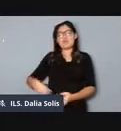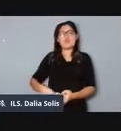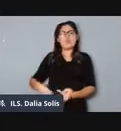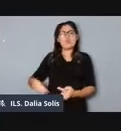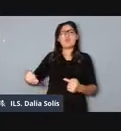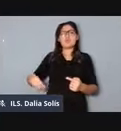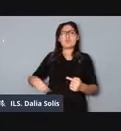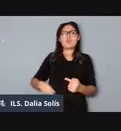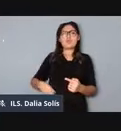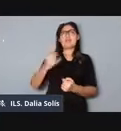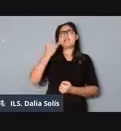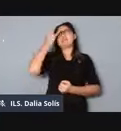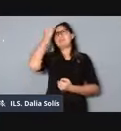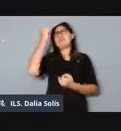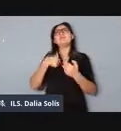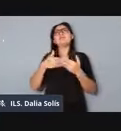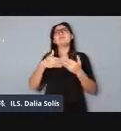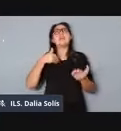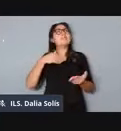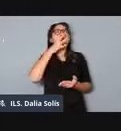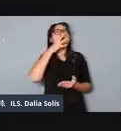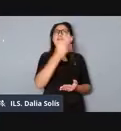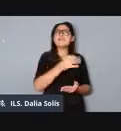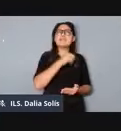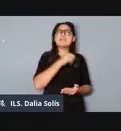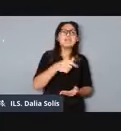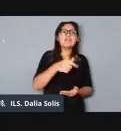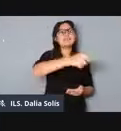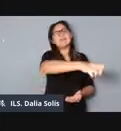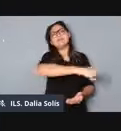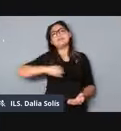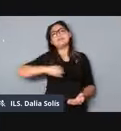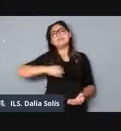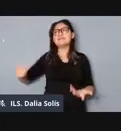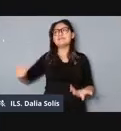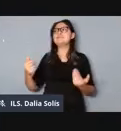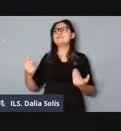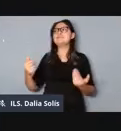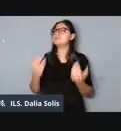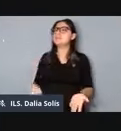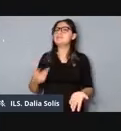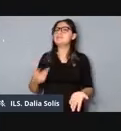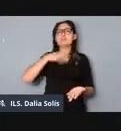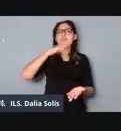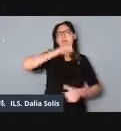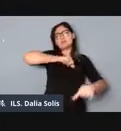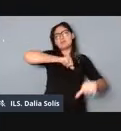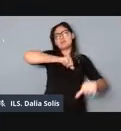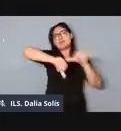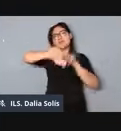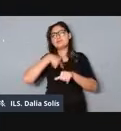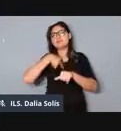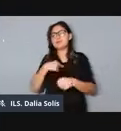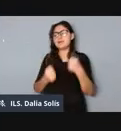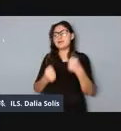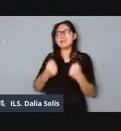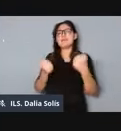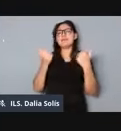le dije que no, porque no le quité las llaves, porque yo no manejé en vez de él, ¿no? Otro podría ser la visión